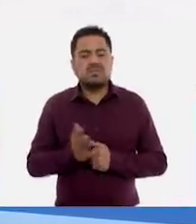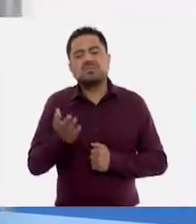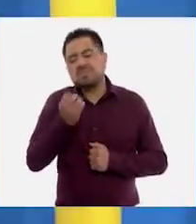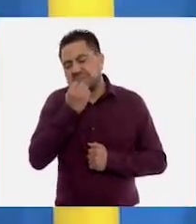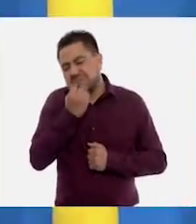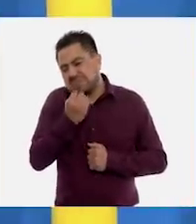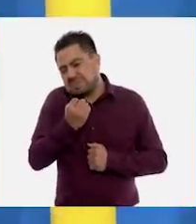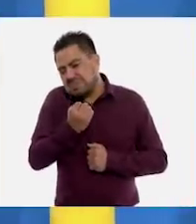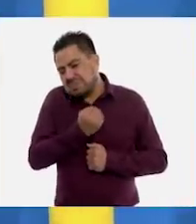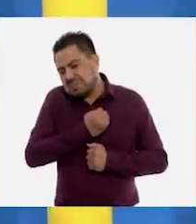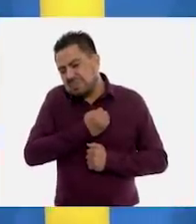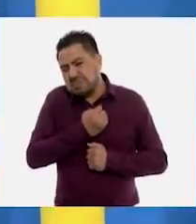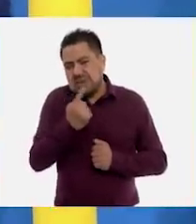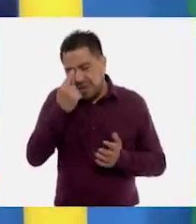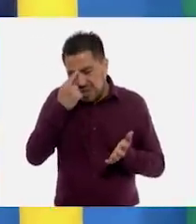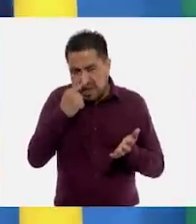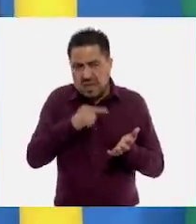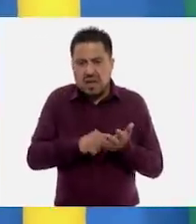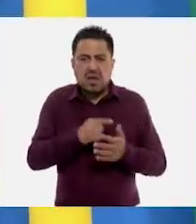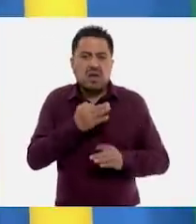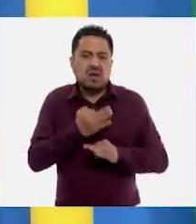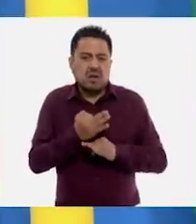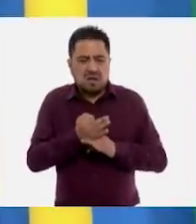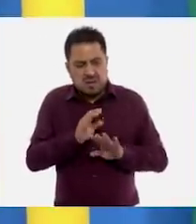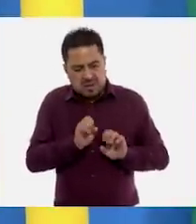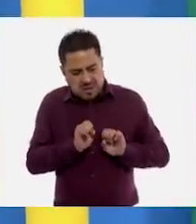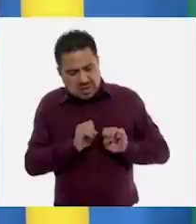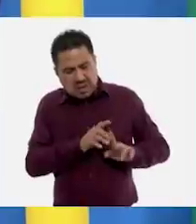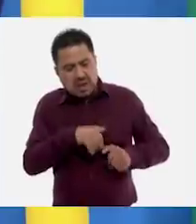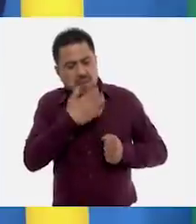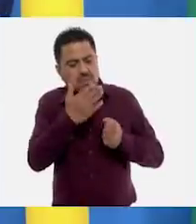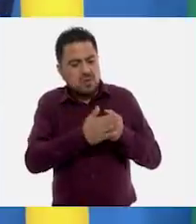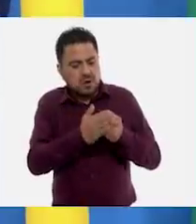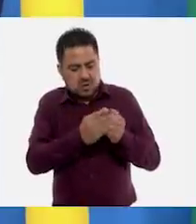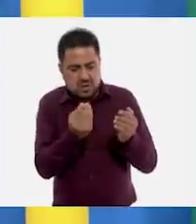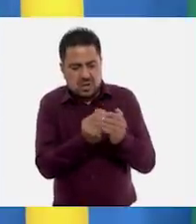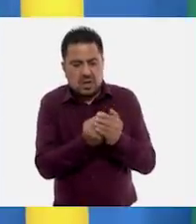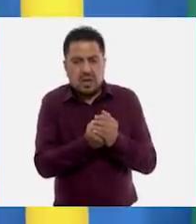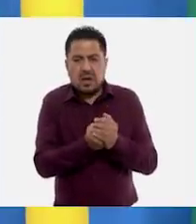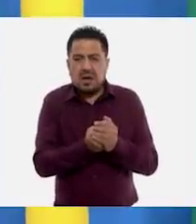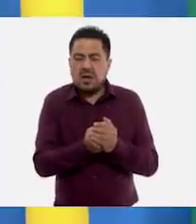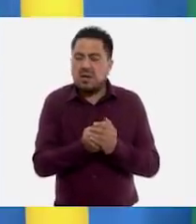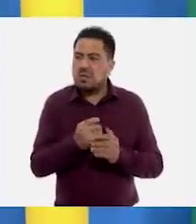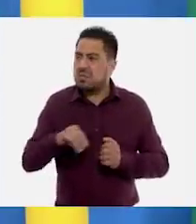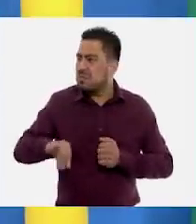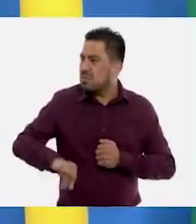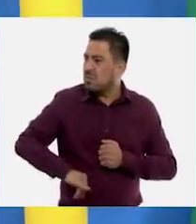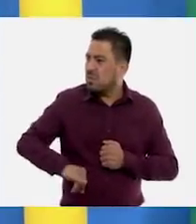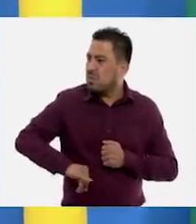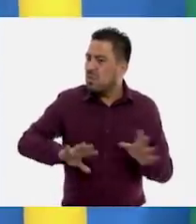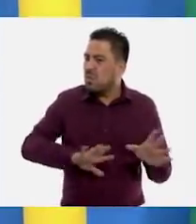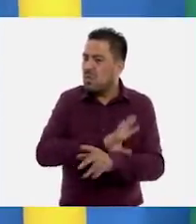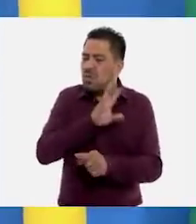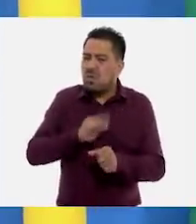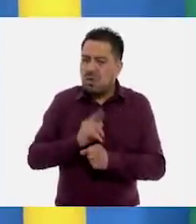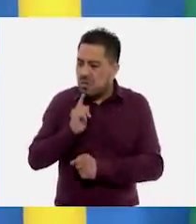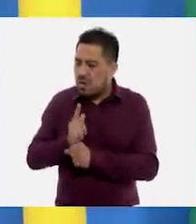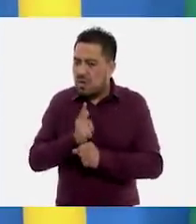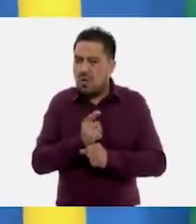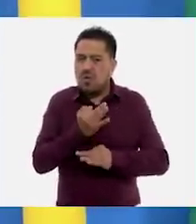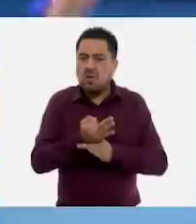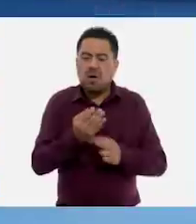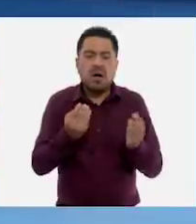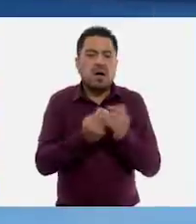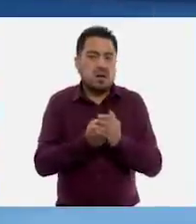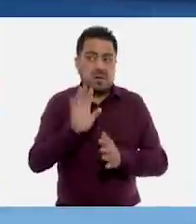Bueno, pues ni modo. Creo que tenemos que dejarlo para la siguiente clase, pero pues ha sido muy interesante todo lo que hemos visto en esta clase,